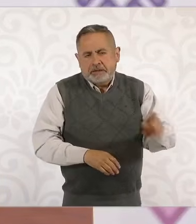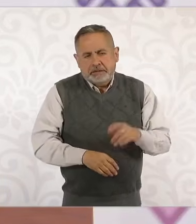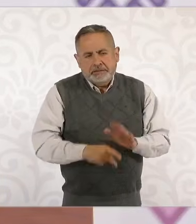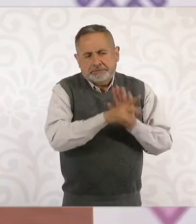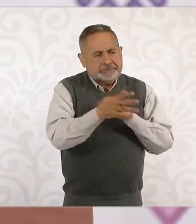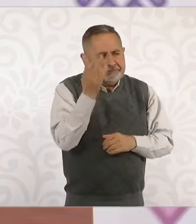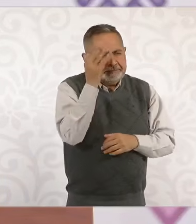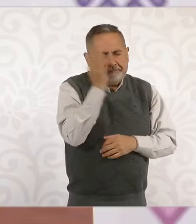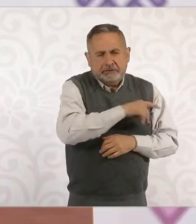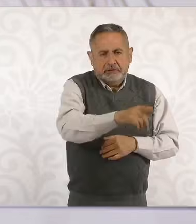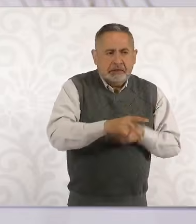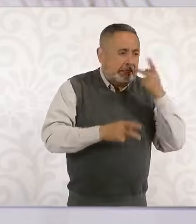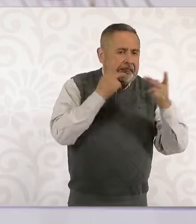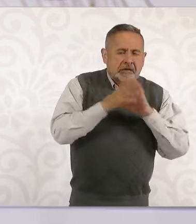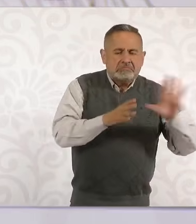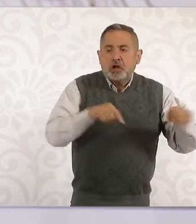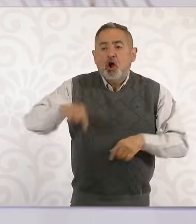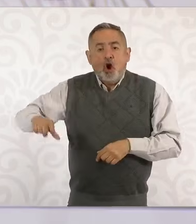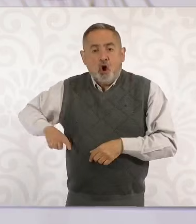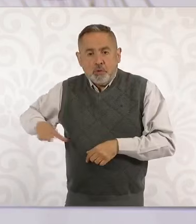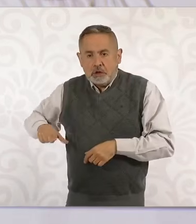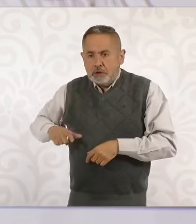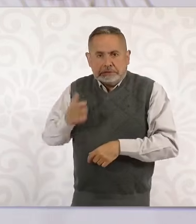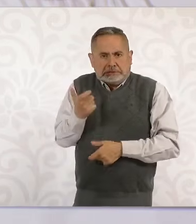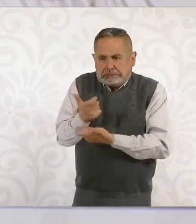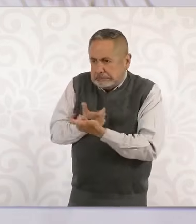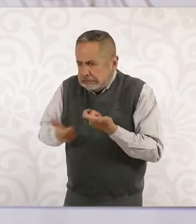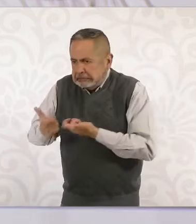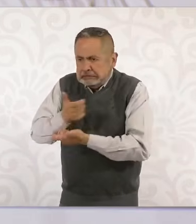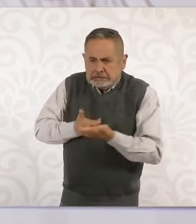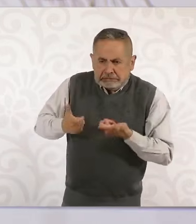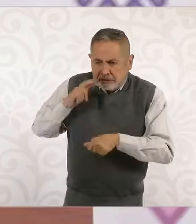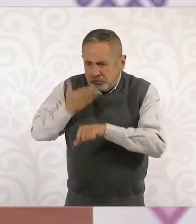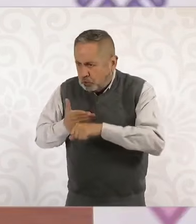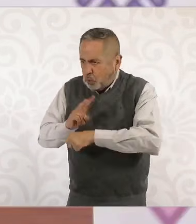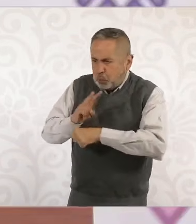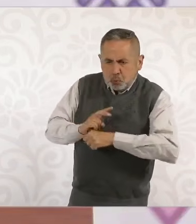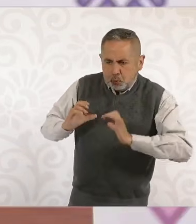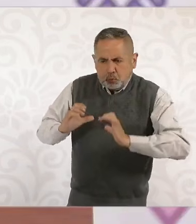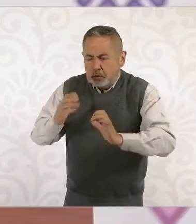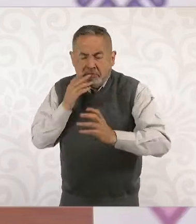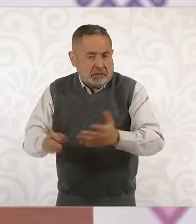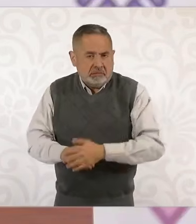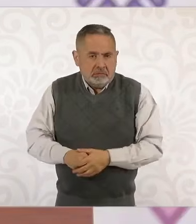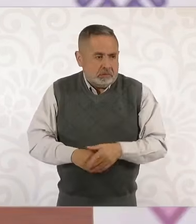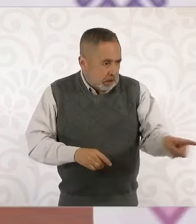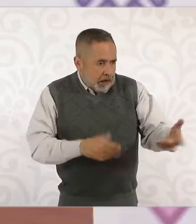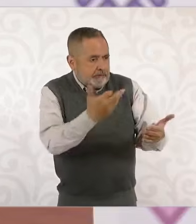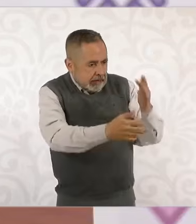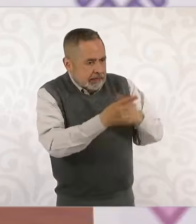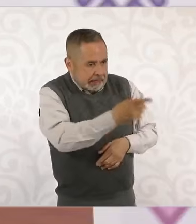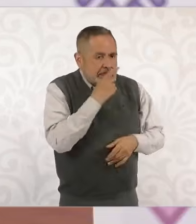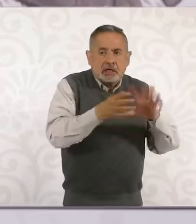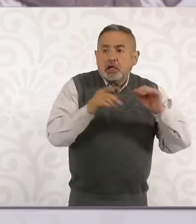Hay un manejo de las finanzas públicas muy responsable. Y ha habido, no dicen ahí, por ejemplo, cómo ha aumentado el